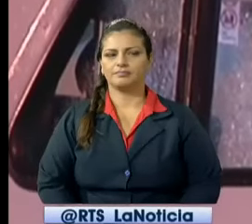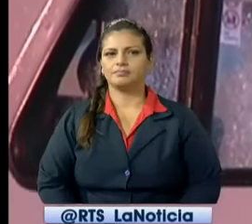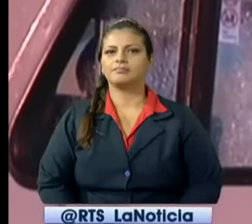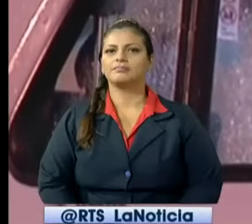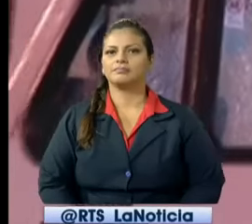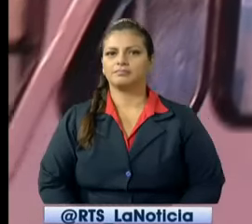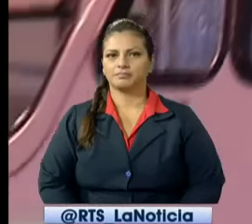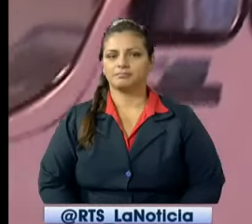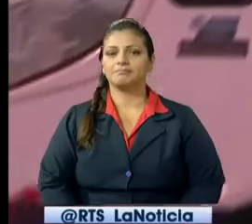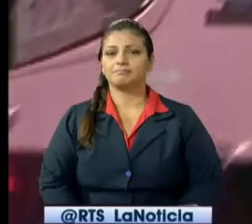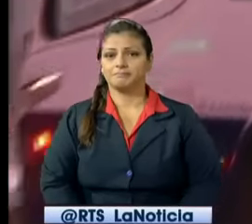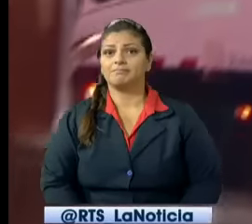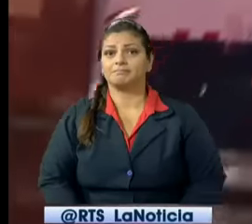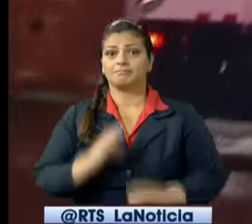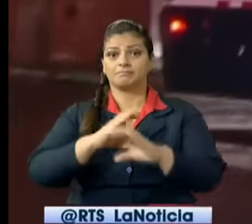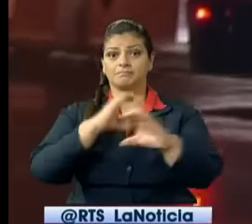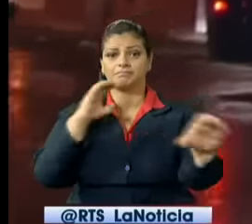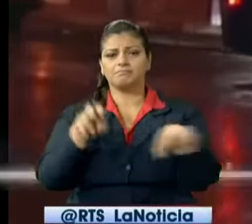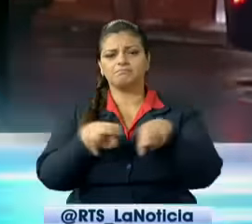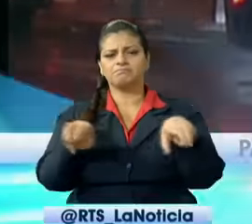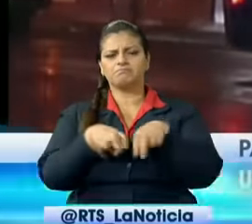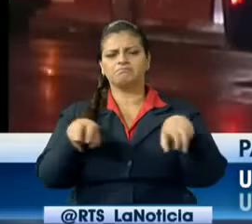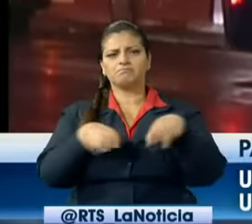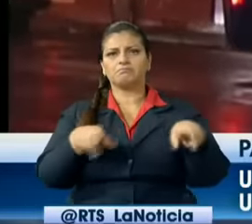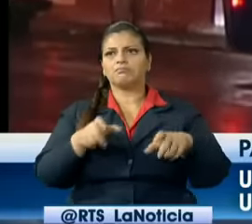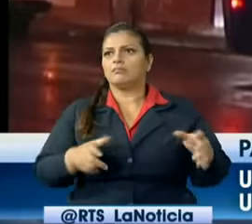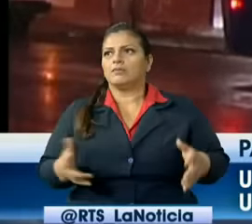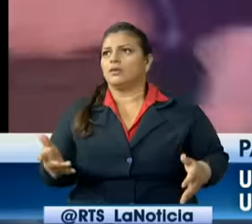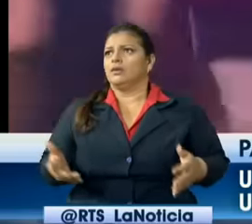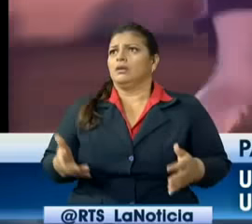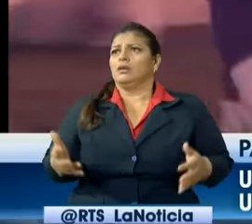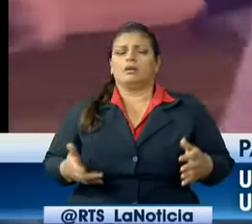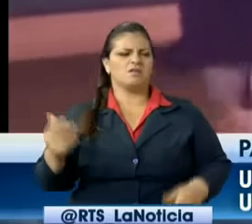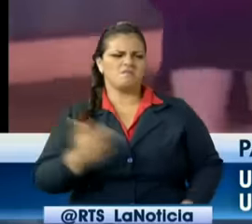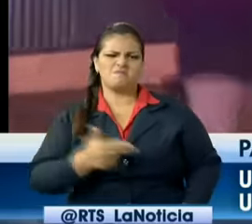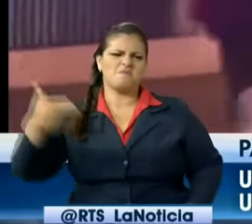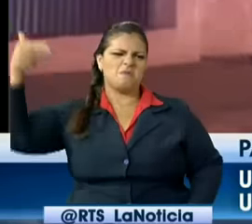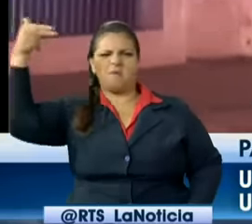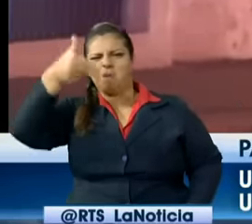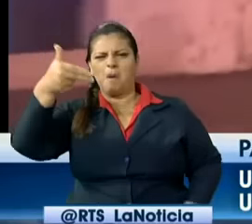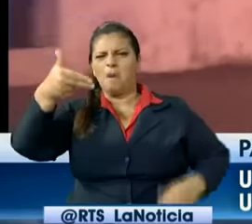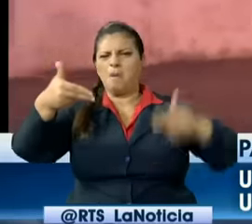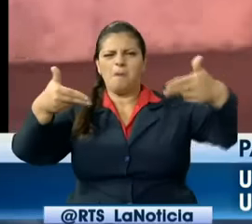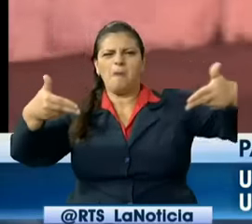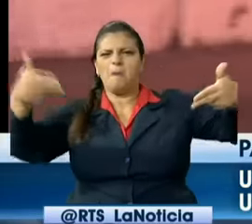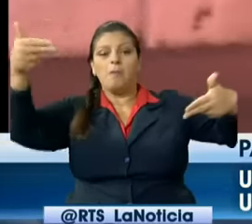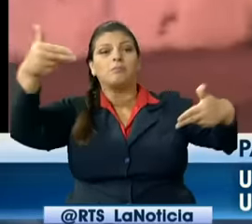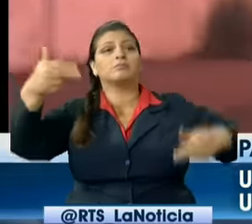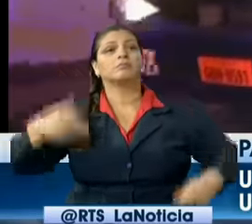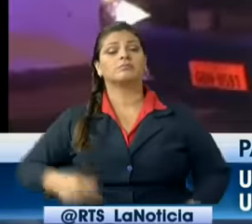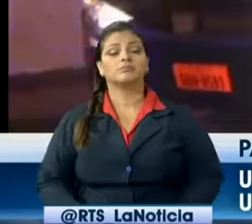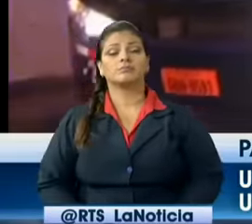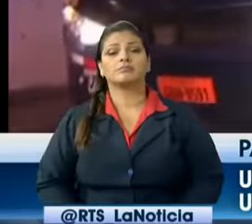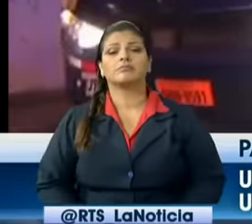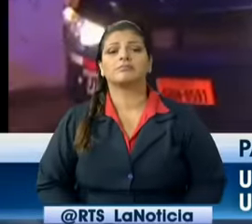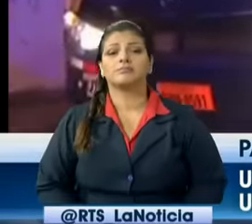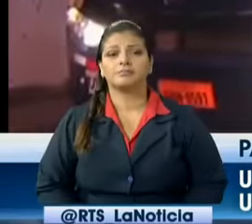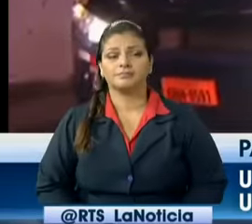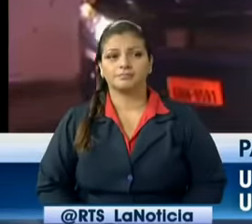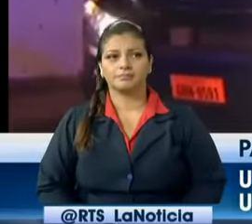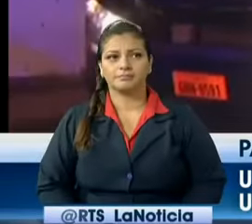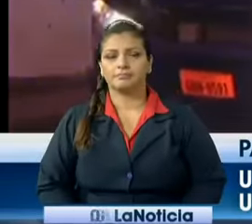Luego de desvalijar a varios pasajeros de este bus de transporte urbano, los delincuentes que participaron en el asalto se disponían